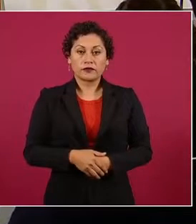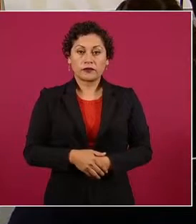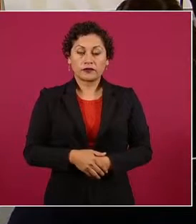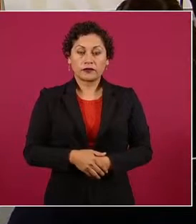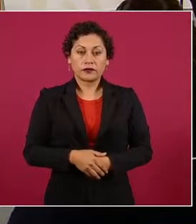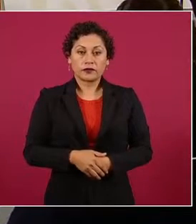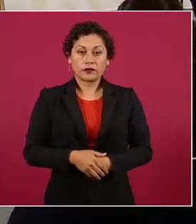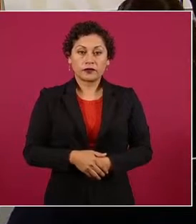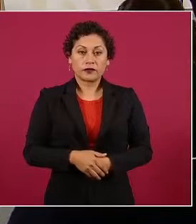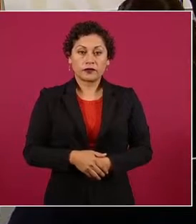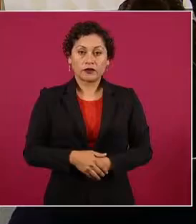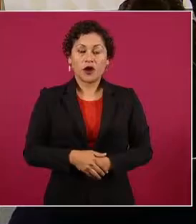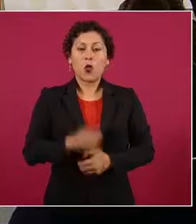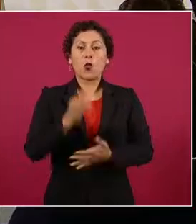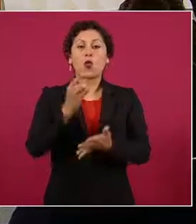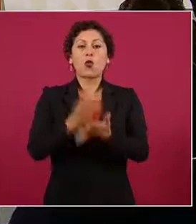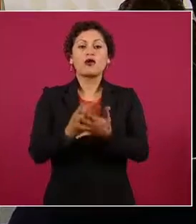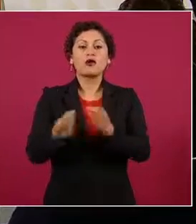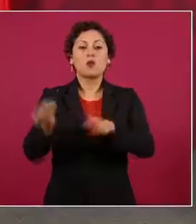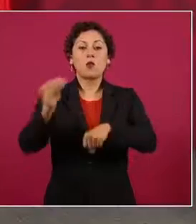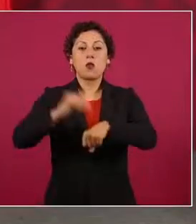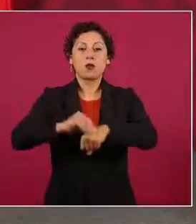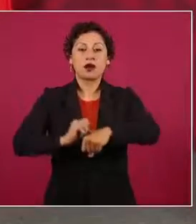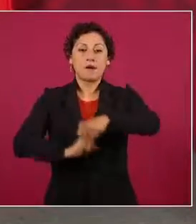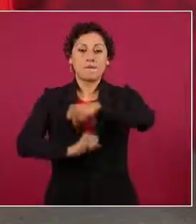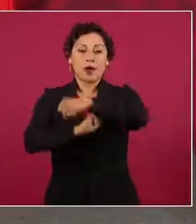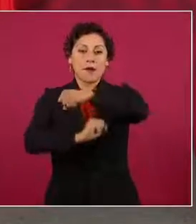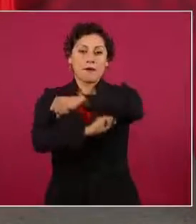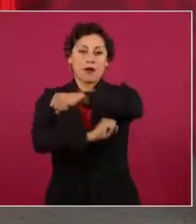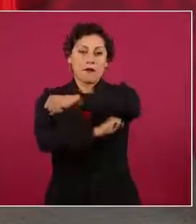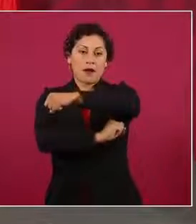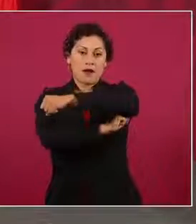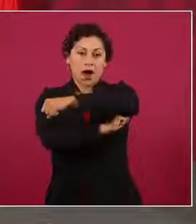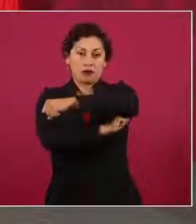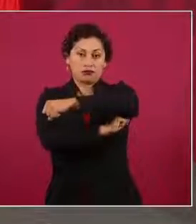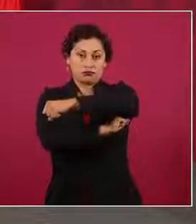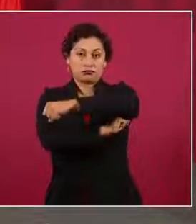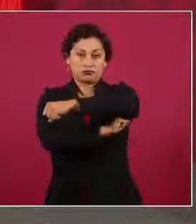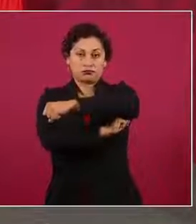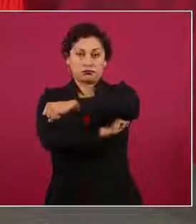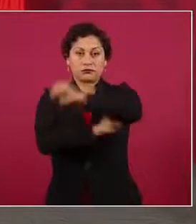los cimientos y es una plancha.